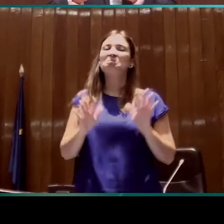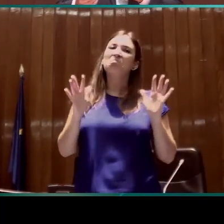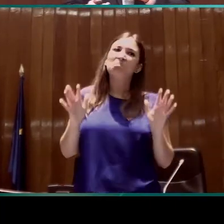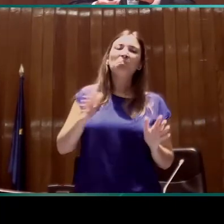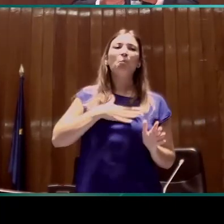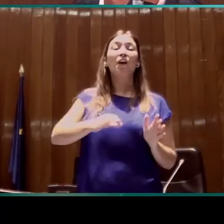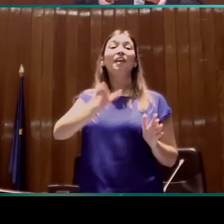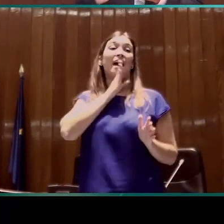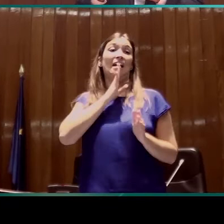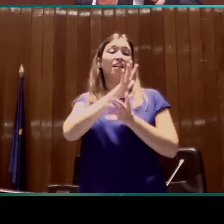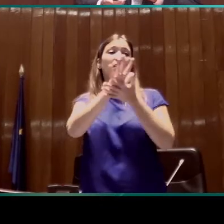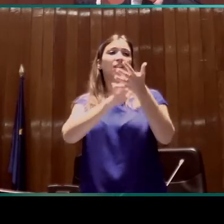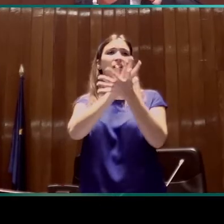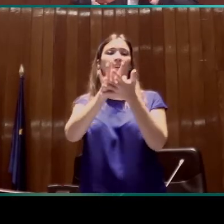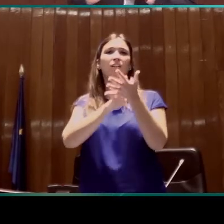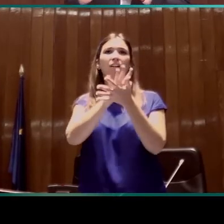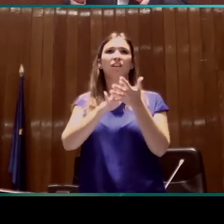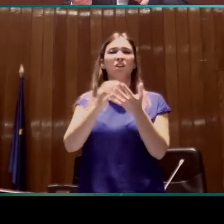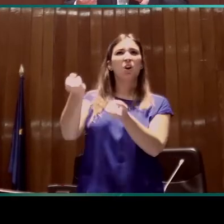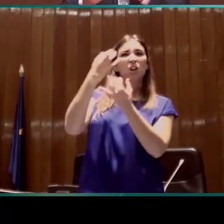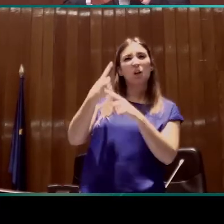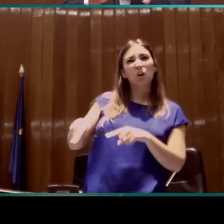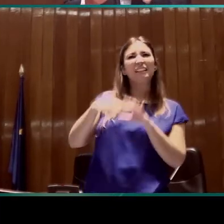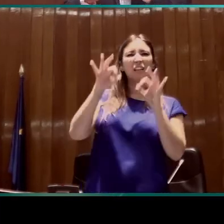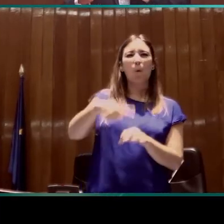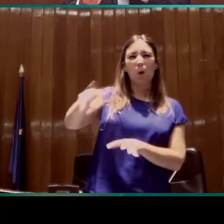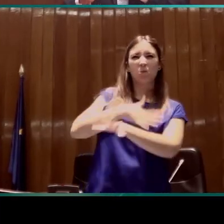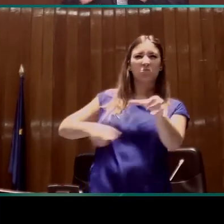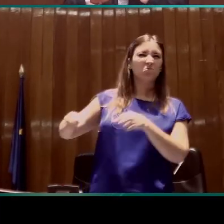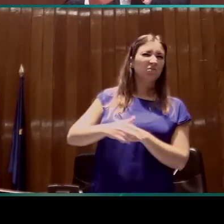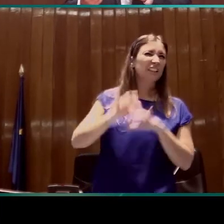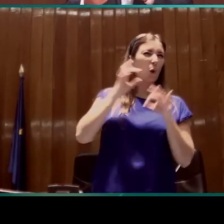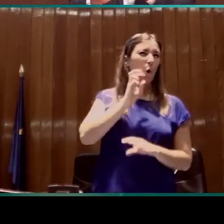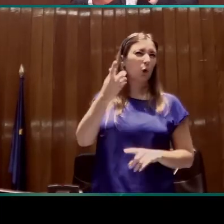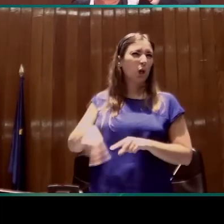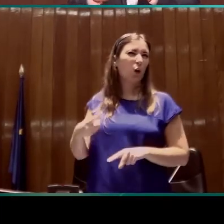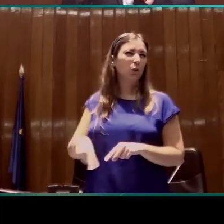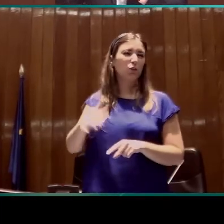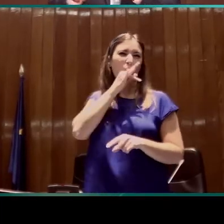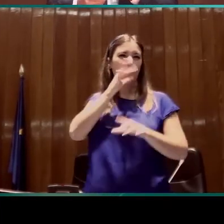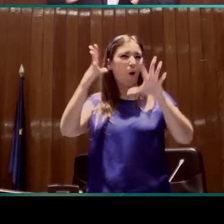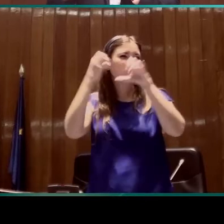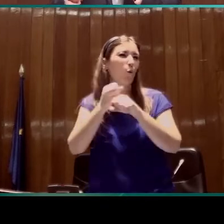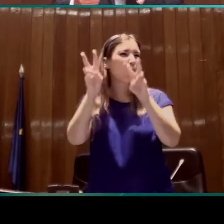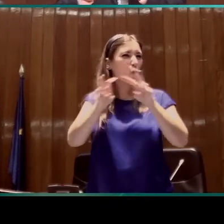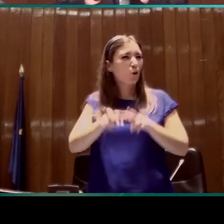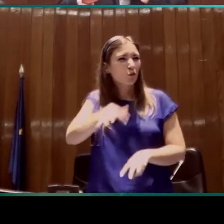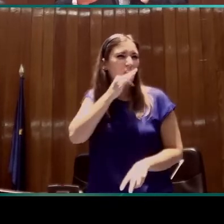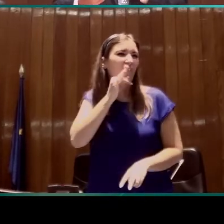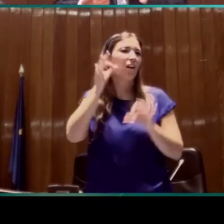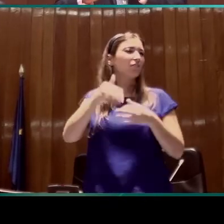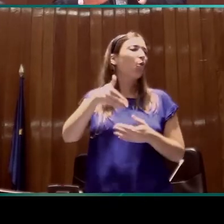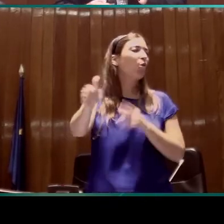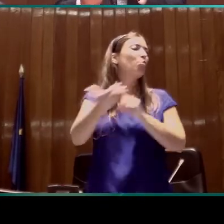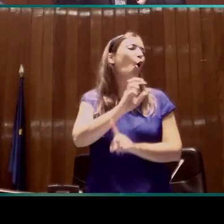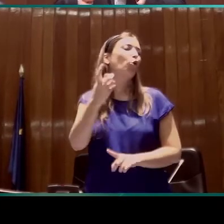además de las variables que tú nos has contado, pueden haber otras variables que no sabemos todavía, pero que se descubrirán pronto, que